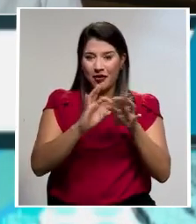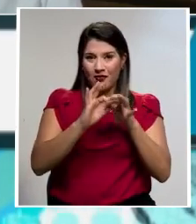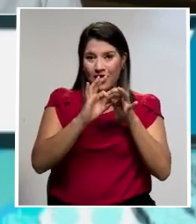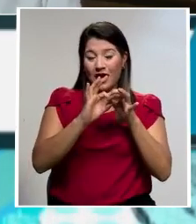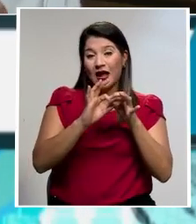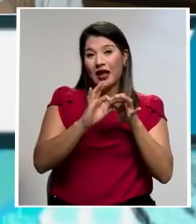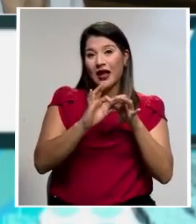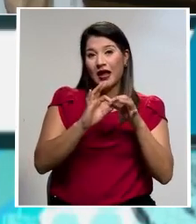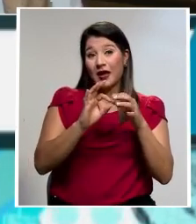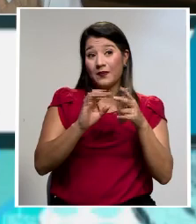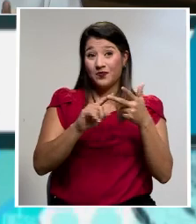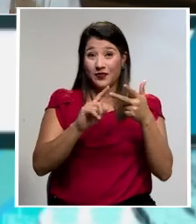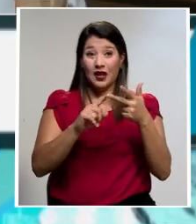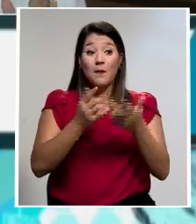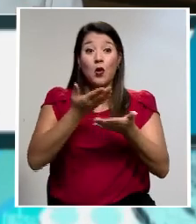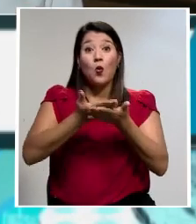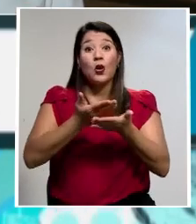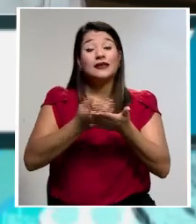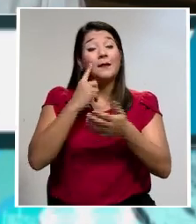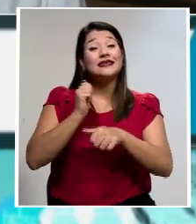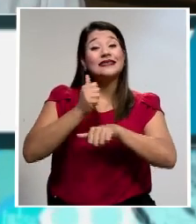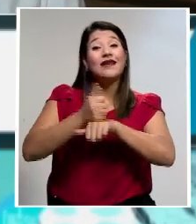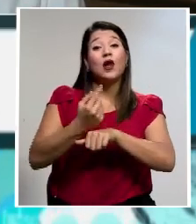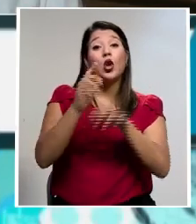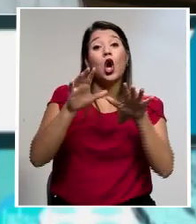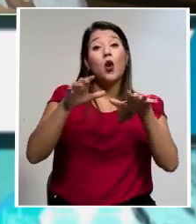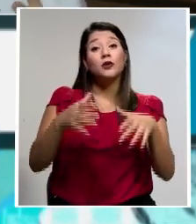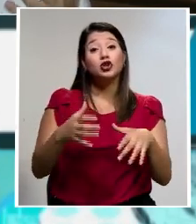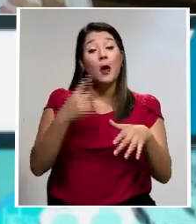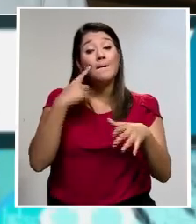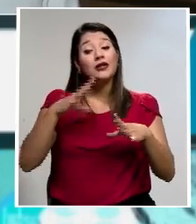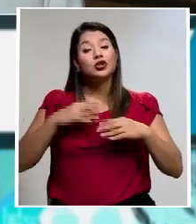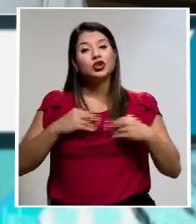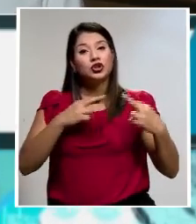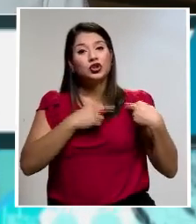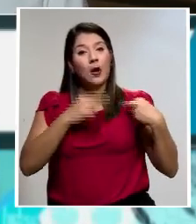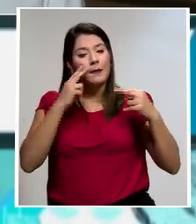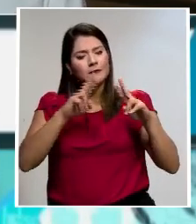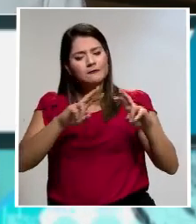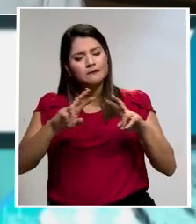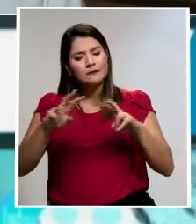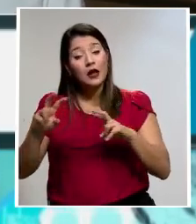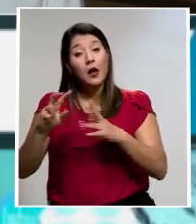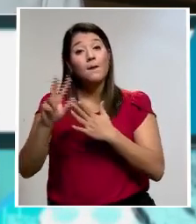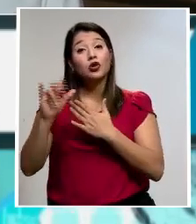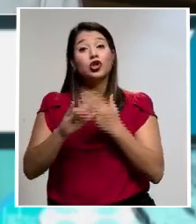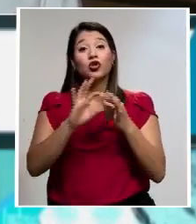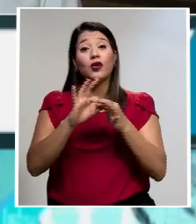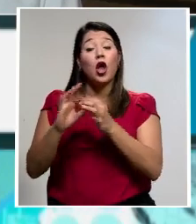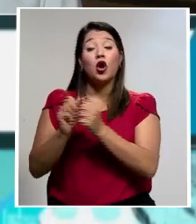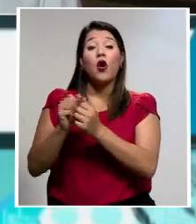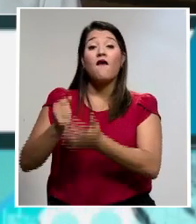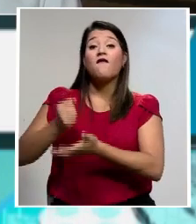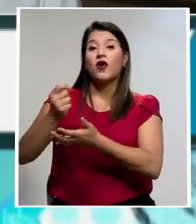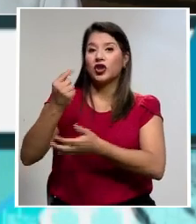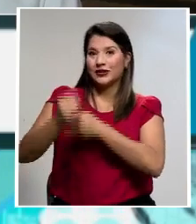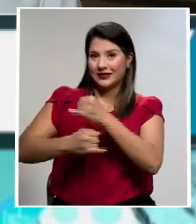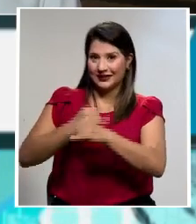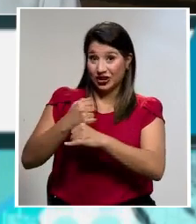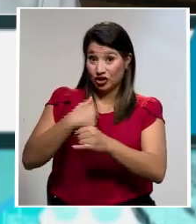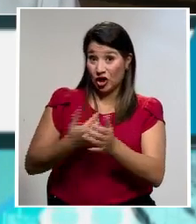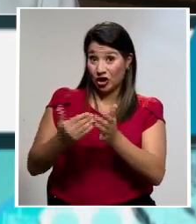dicho que se iba a crear y finalmente, pues hasta este momento no ha ocurrido y también veían ustedes el criterio. Ernesto, con esto regresamos con usted, que